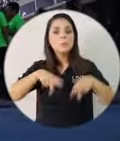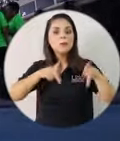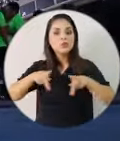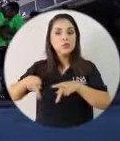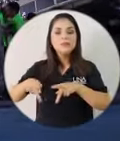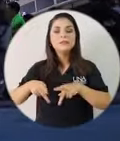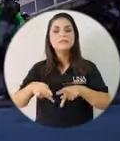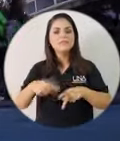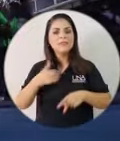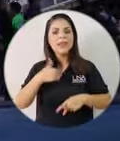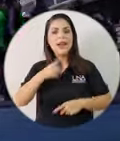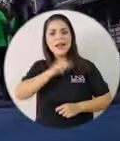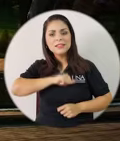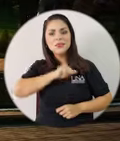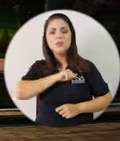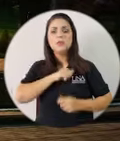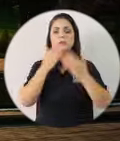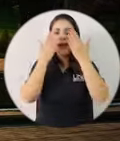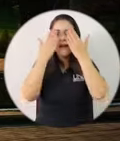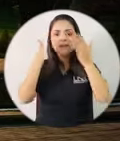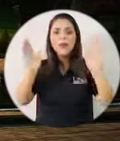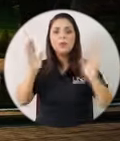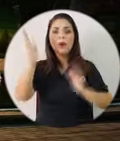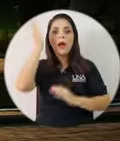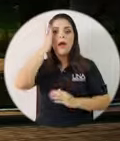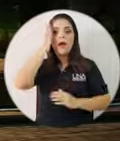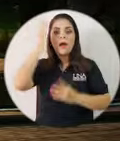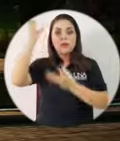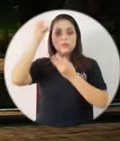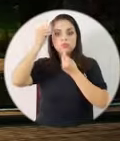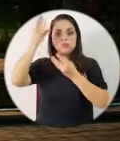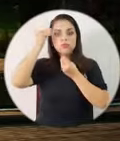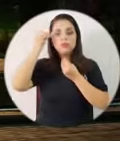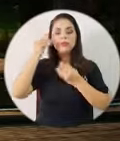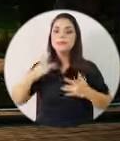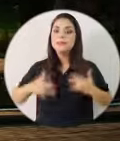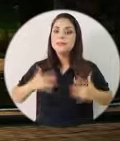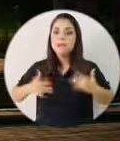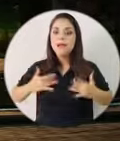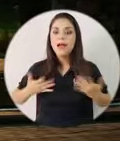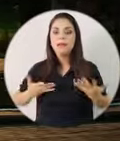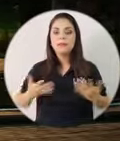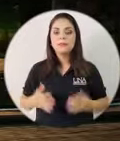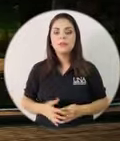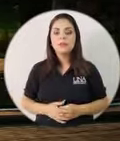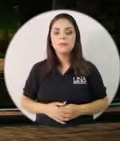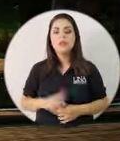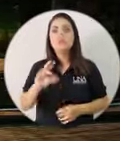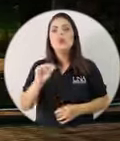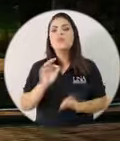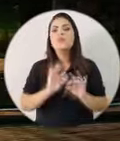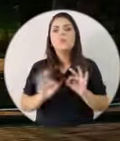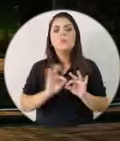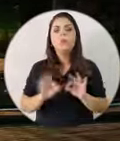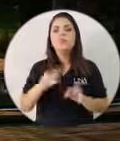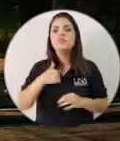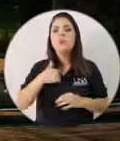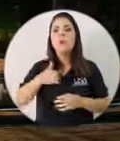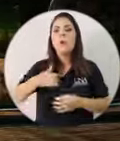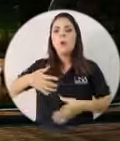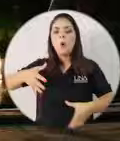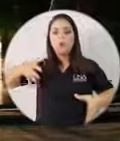que tengan esa actitud de apertura a la construcción de conocimiento. Es decir, ya no... Y la sensibilidad. Sí, ya no sería simplemente